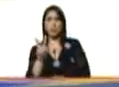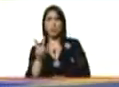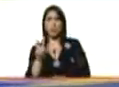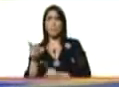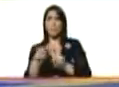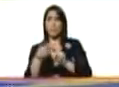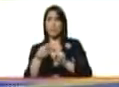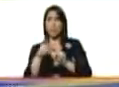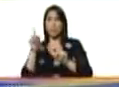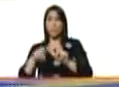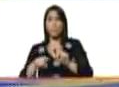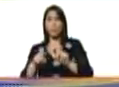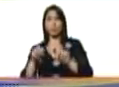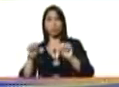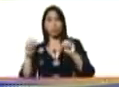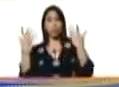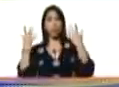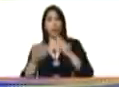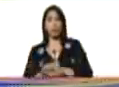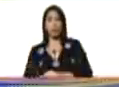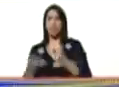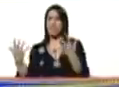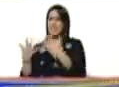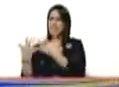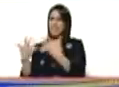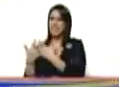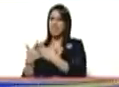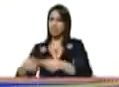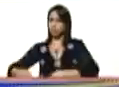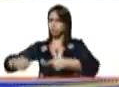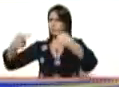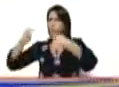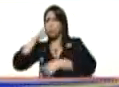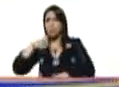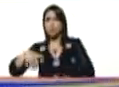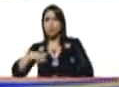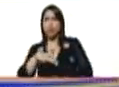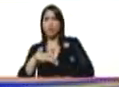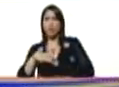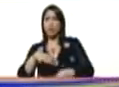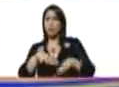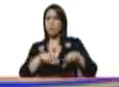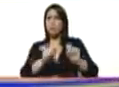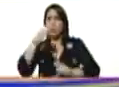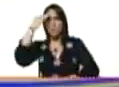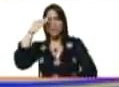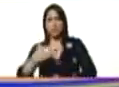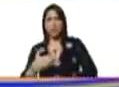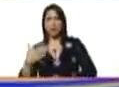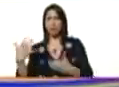lugar, para salvarla de la guerra civil, la intervención militar en la Guarimba en el